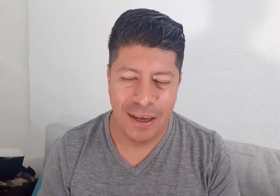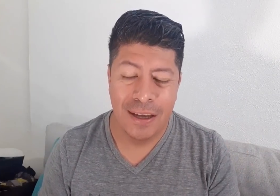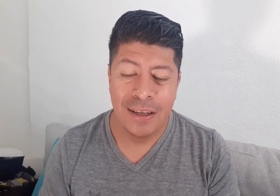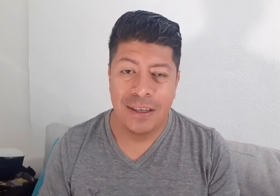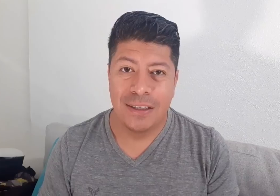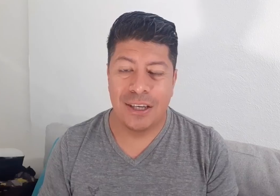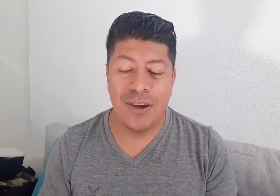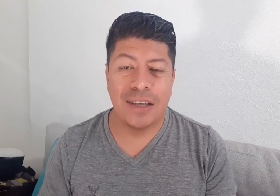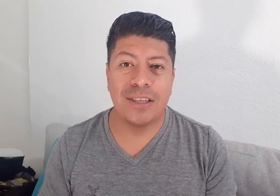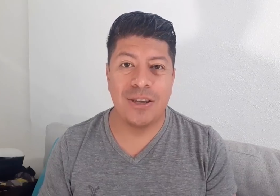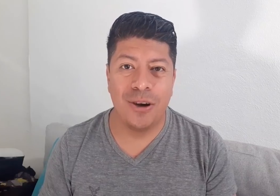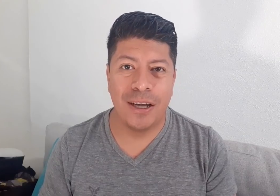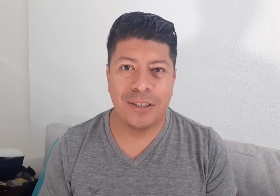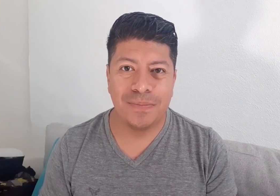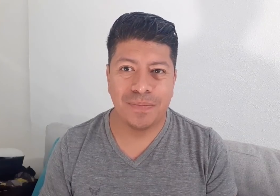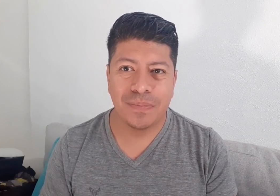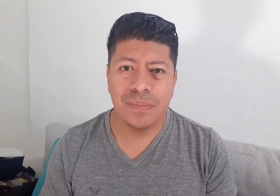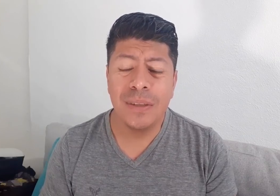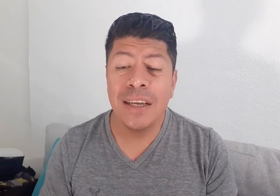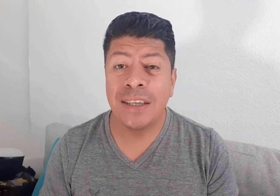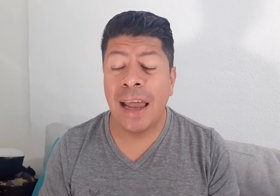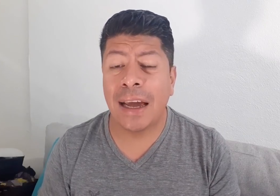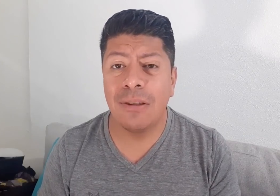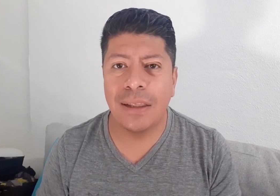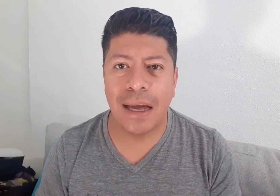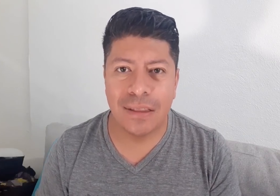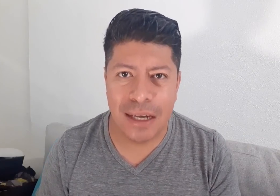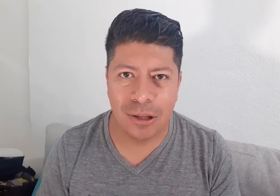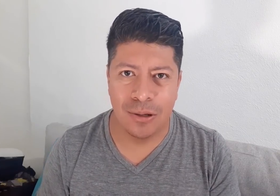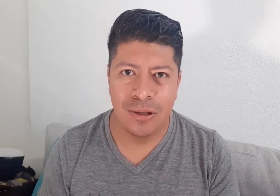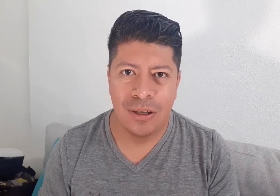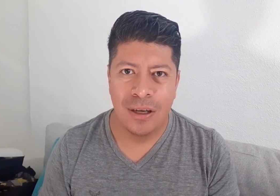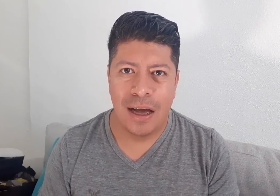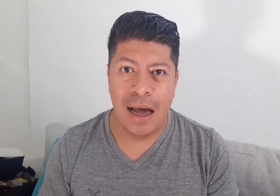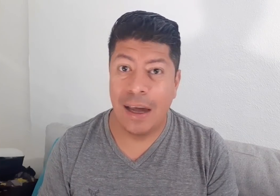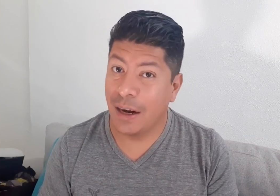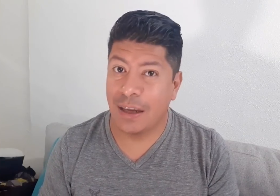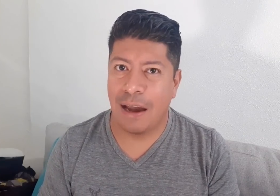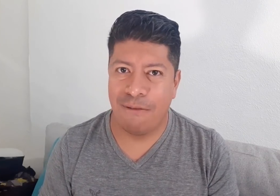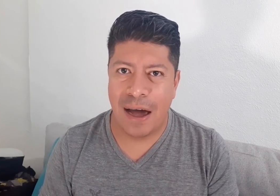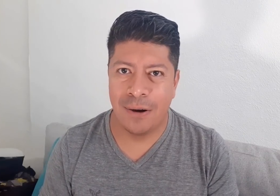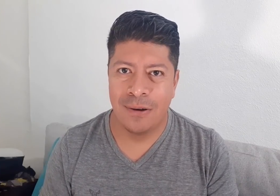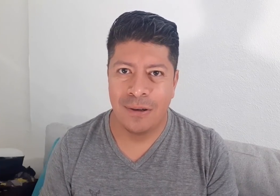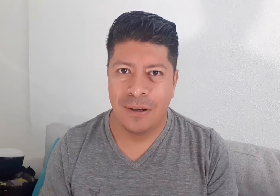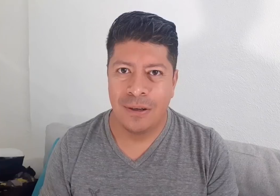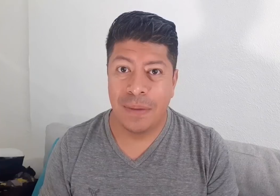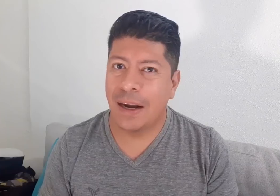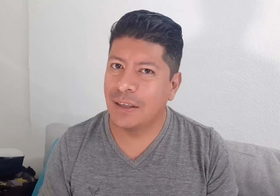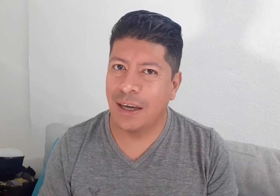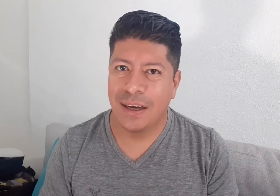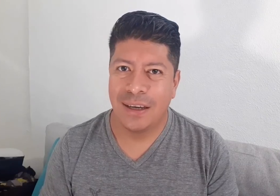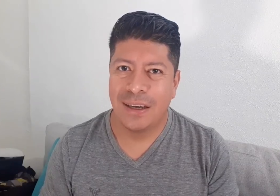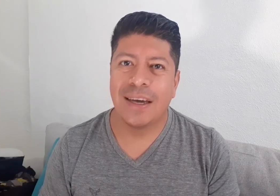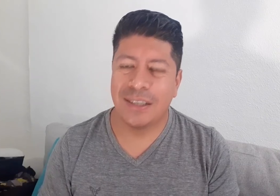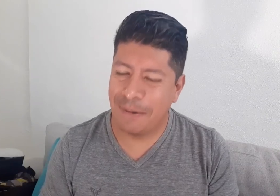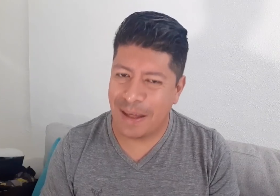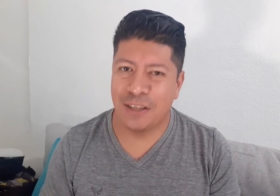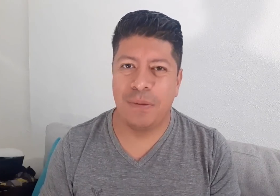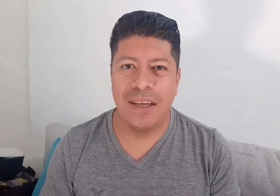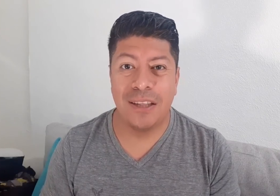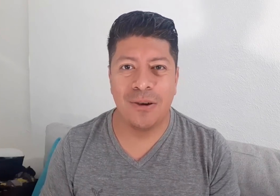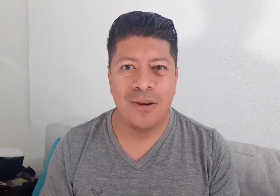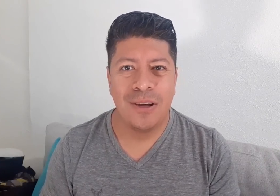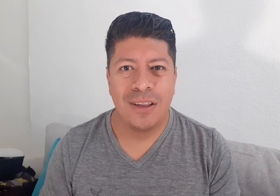gente. Señoras y señores, se le ha caído el teatrito a Enrique Alfaro. Parece que se